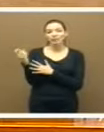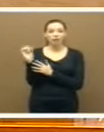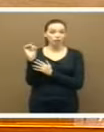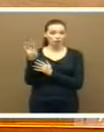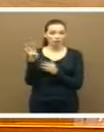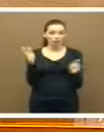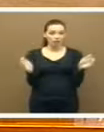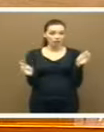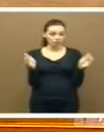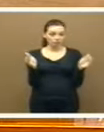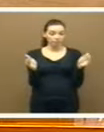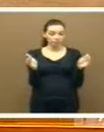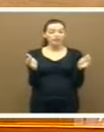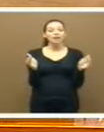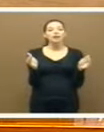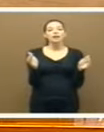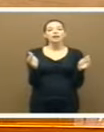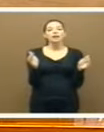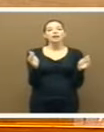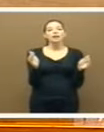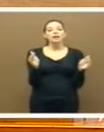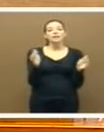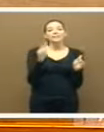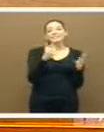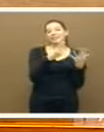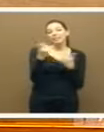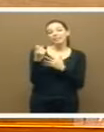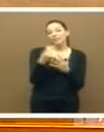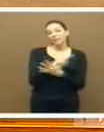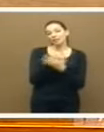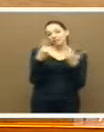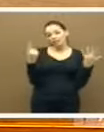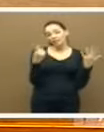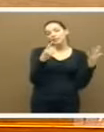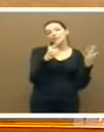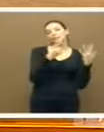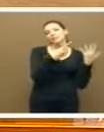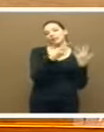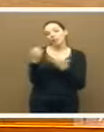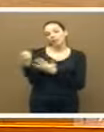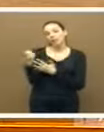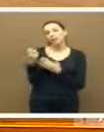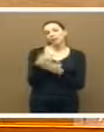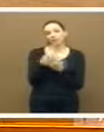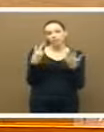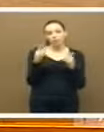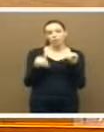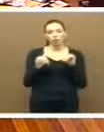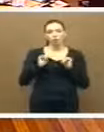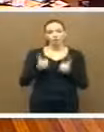614, 613, 614, 616 y 617. Entramos en